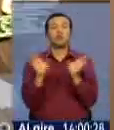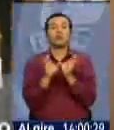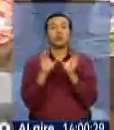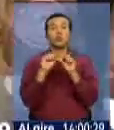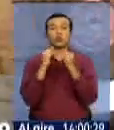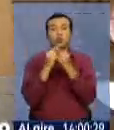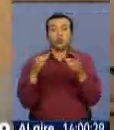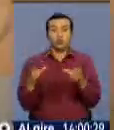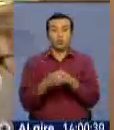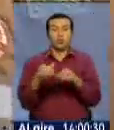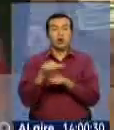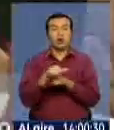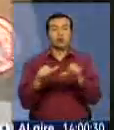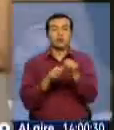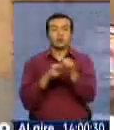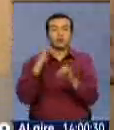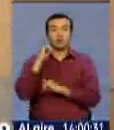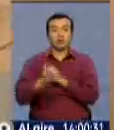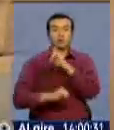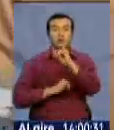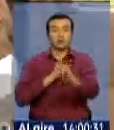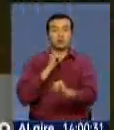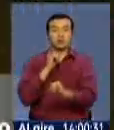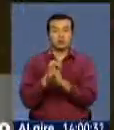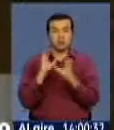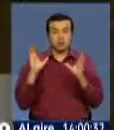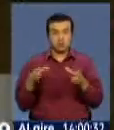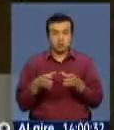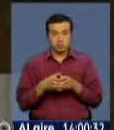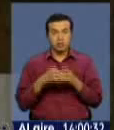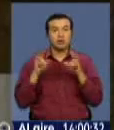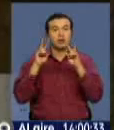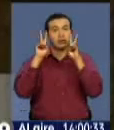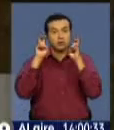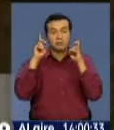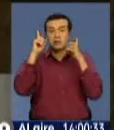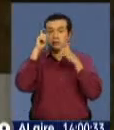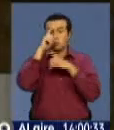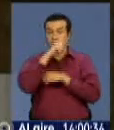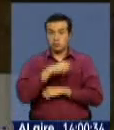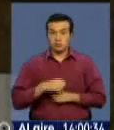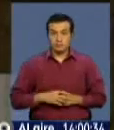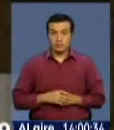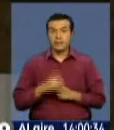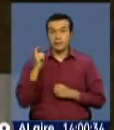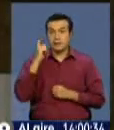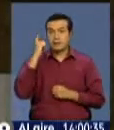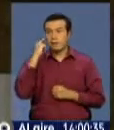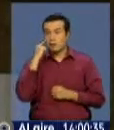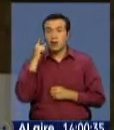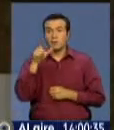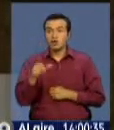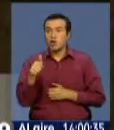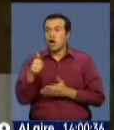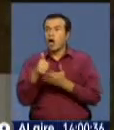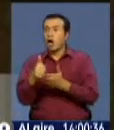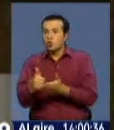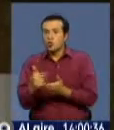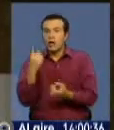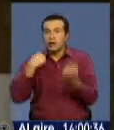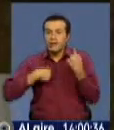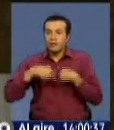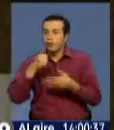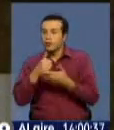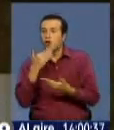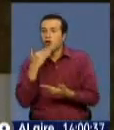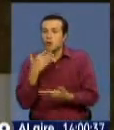Grupo Asesor Internacional de Operaciones de Búsqueda y Rescate. Es un tema muy, muy complicado en el cual tienes que saber estabilizar una víctima, saber cuándo